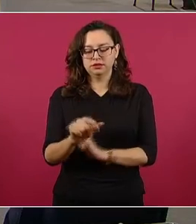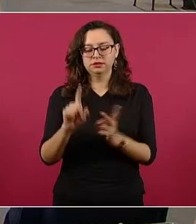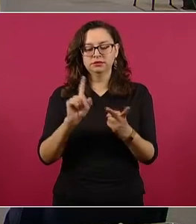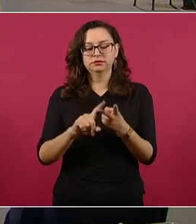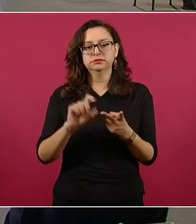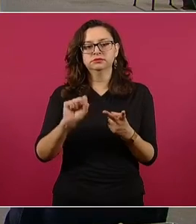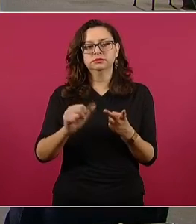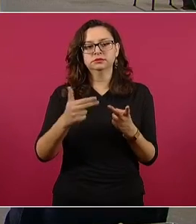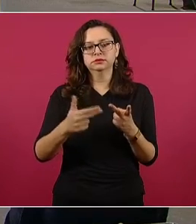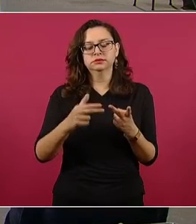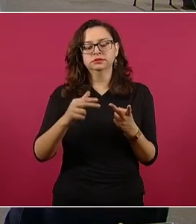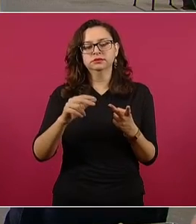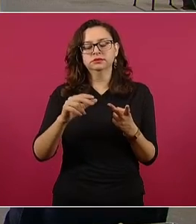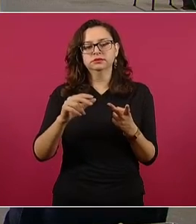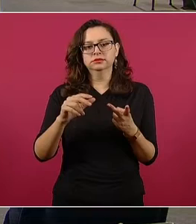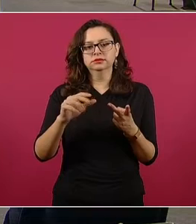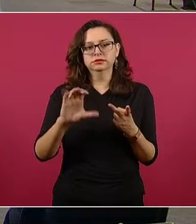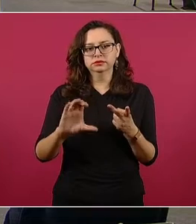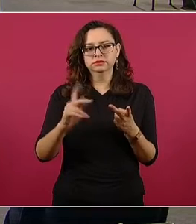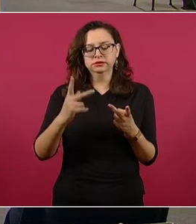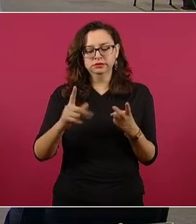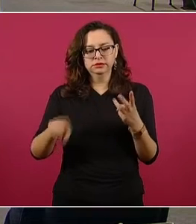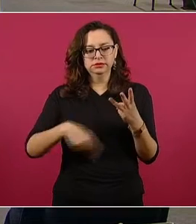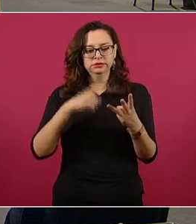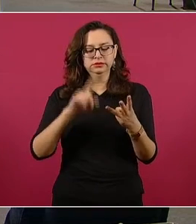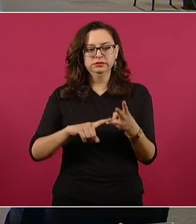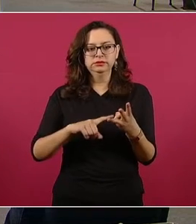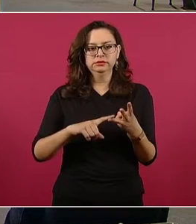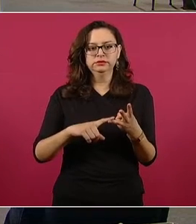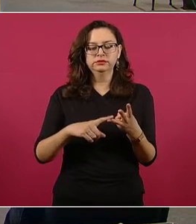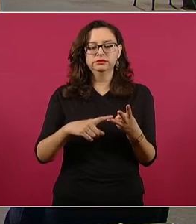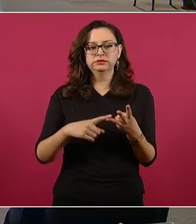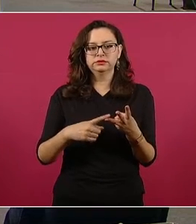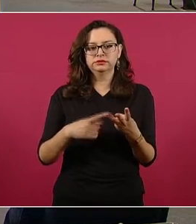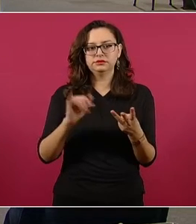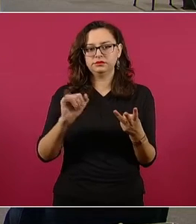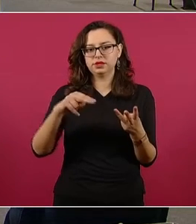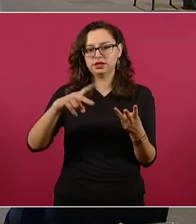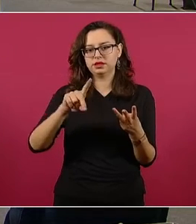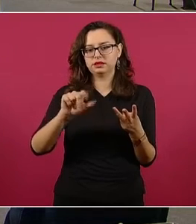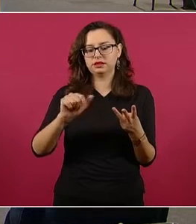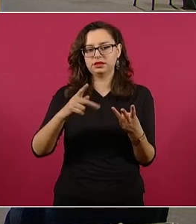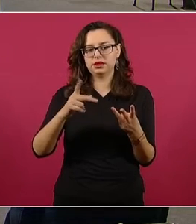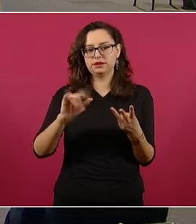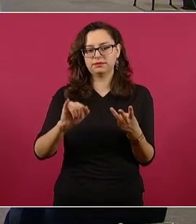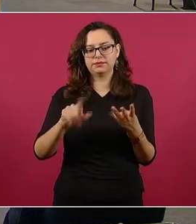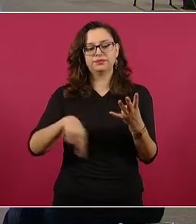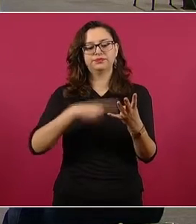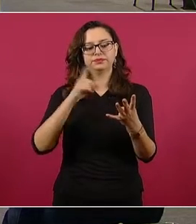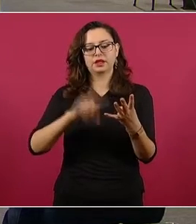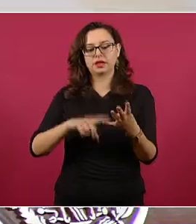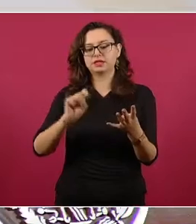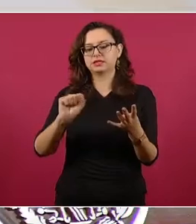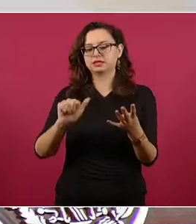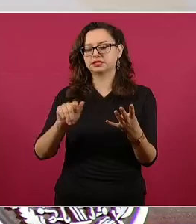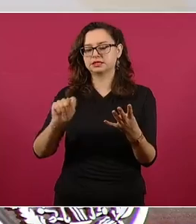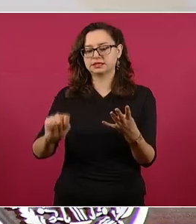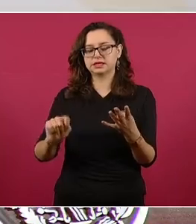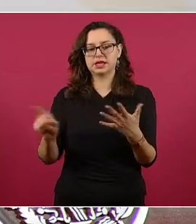medio del Instituto Nacional para devolver al pueblo lo robado, también participa el SAT,